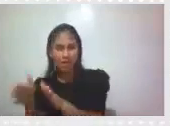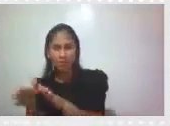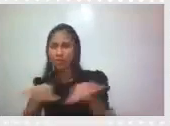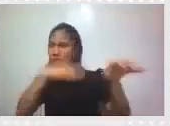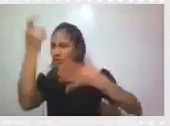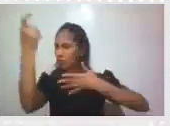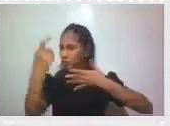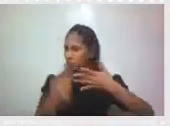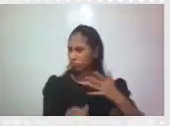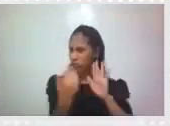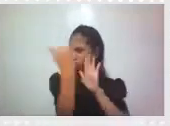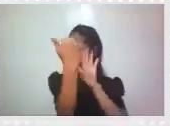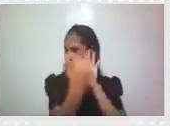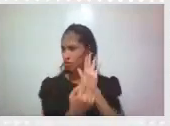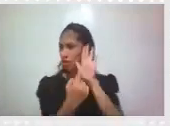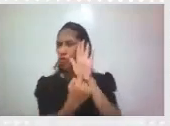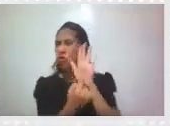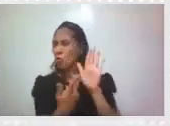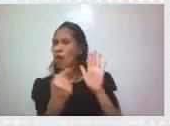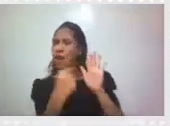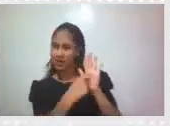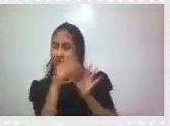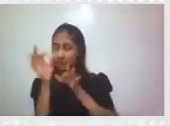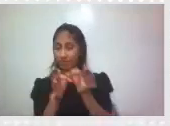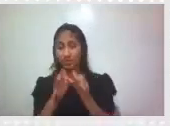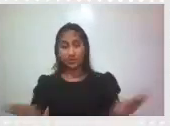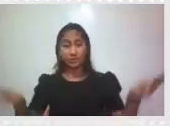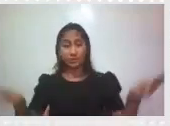el componente de fortalecimiento de capacidades. Entonces,